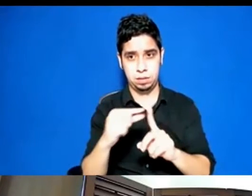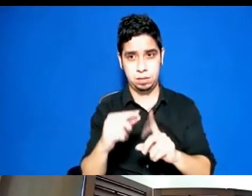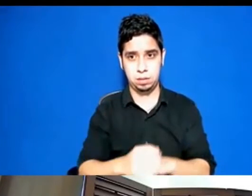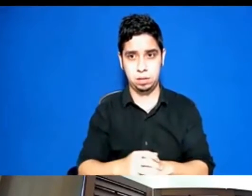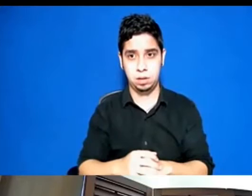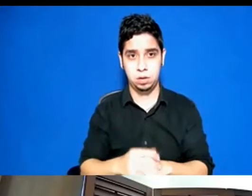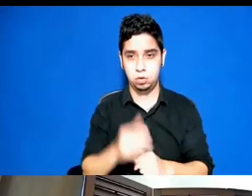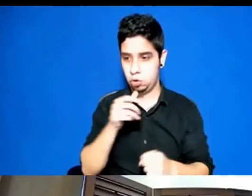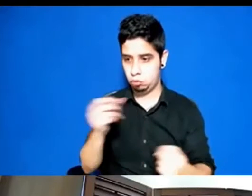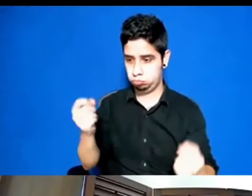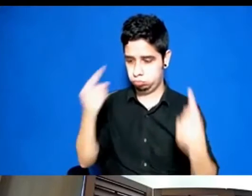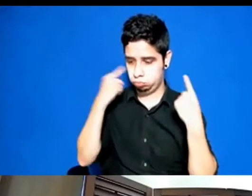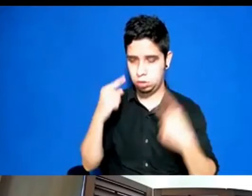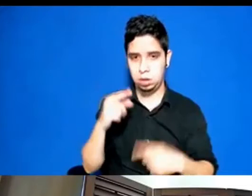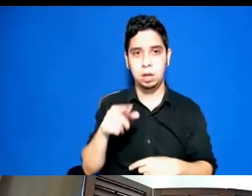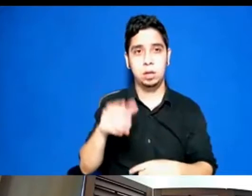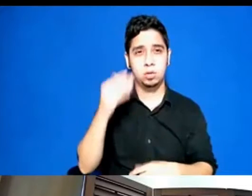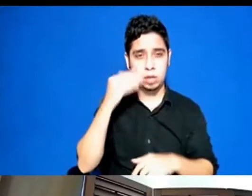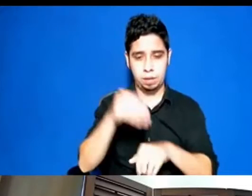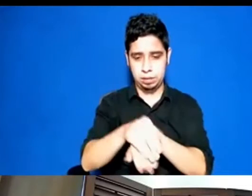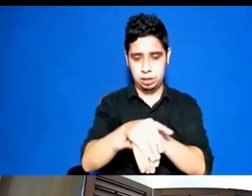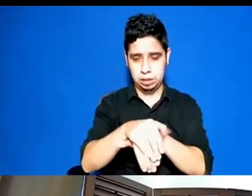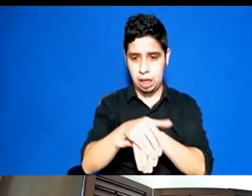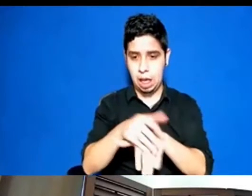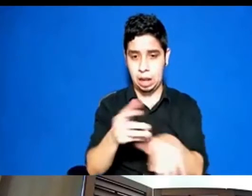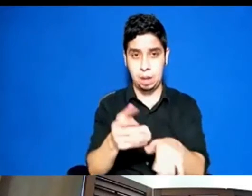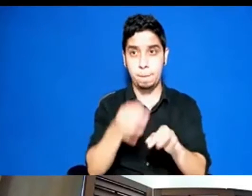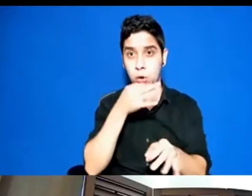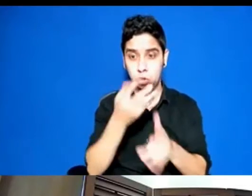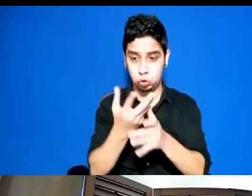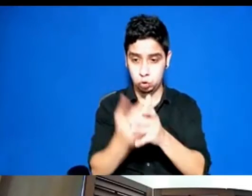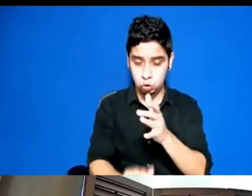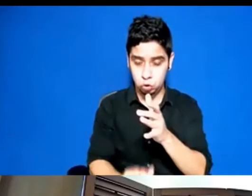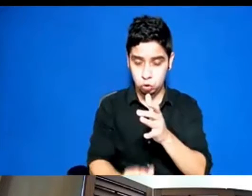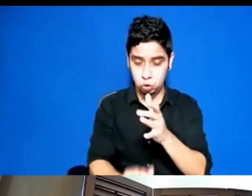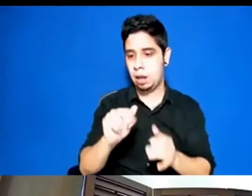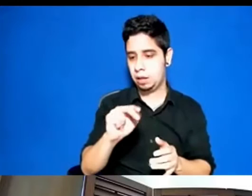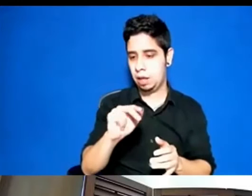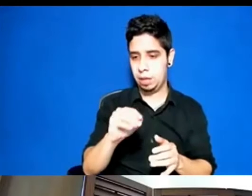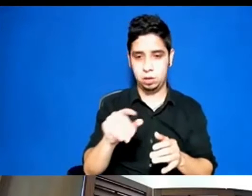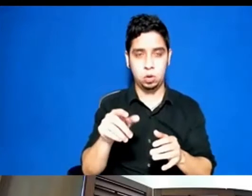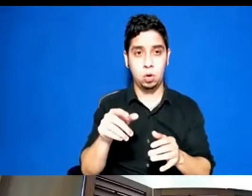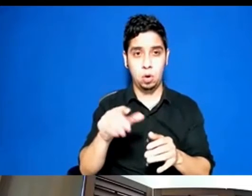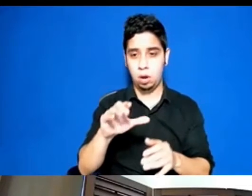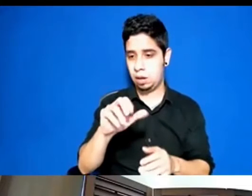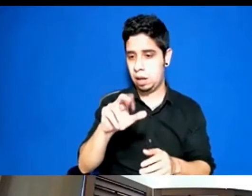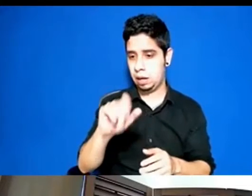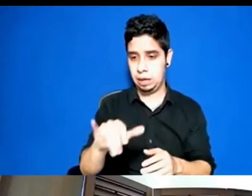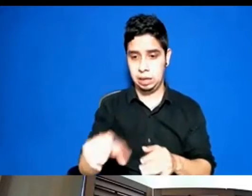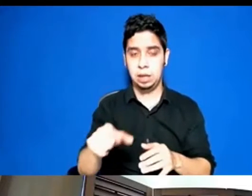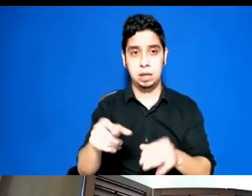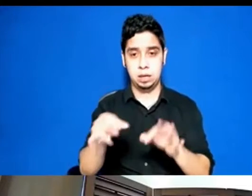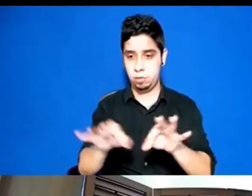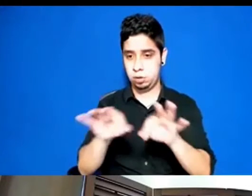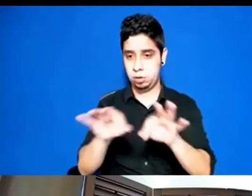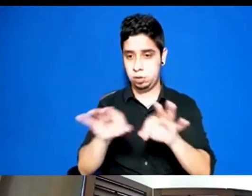no entendí. Tinglar, especie en peligro de extinción, anidamiento, temporada, carey, emerger, eclosión. Y